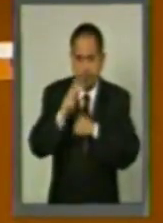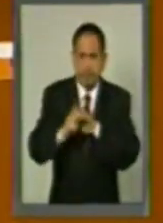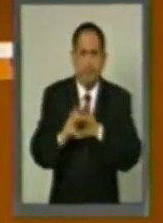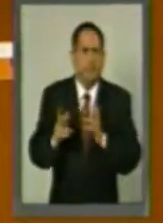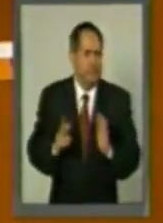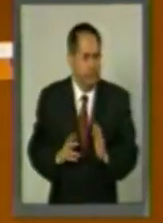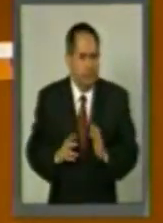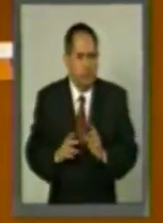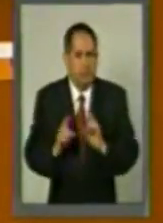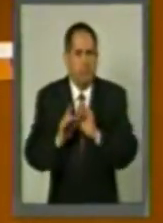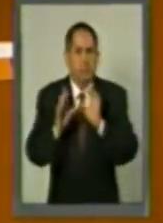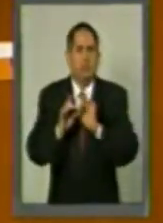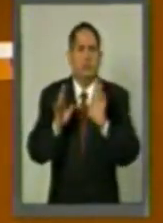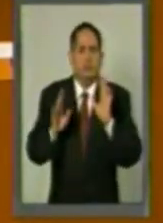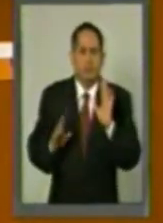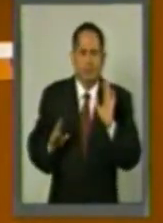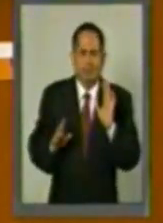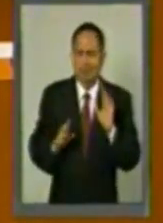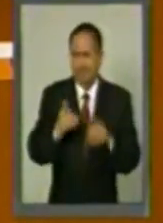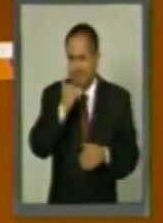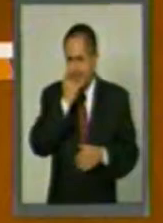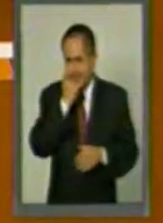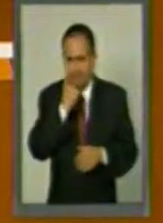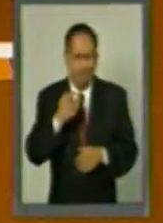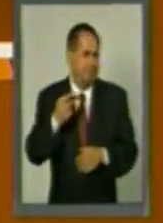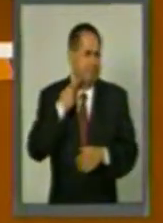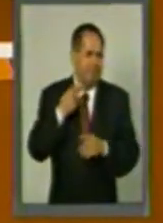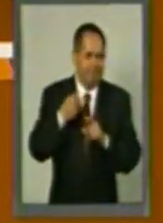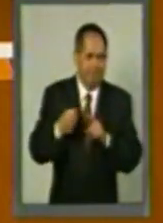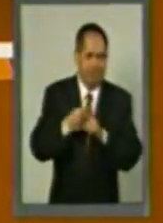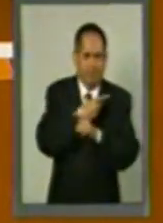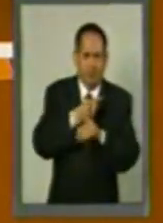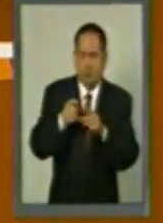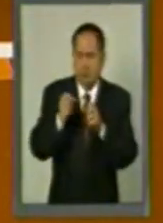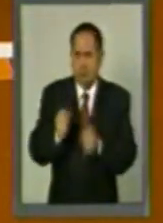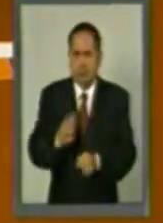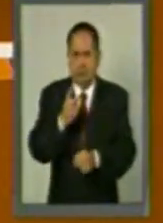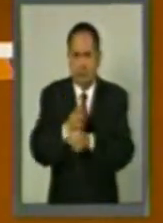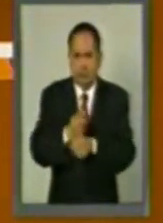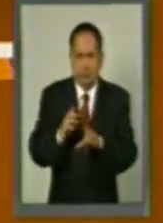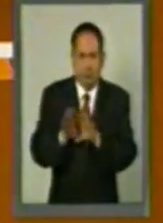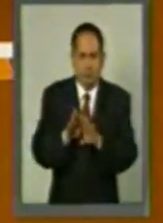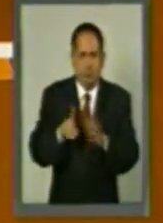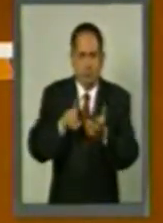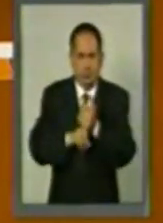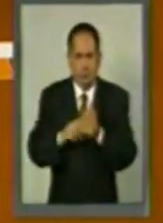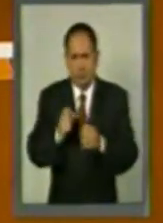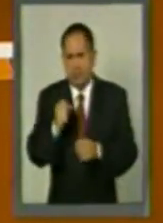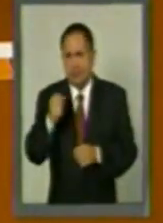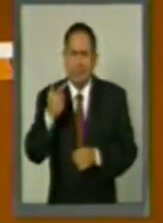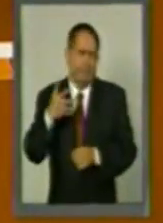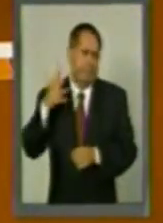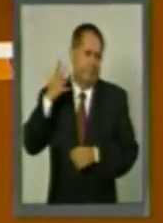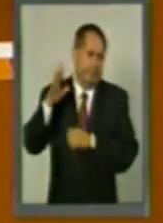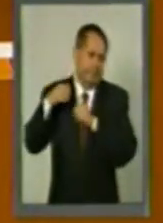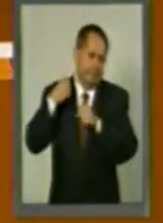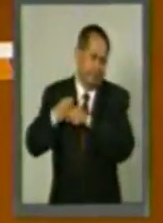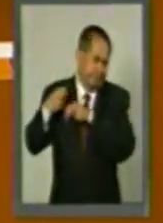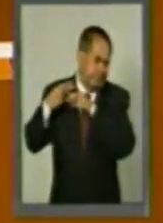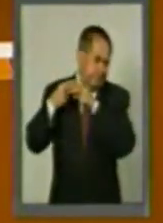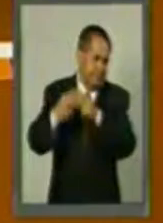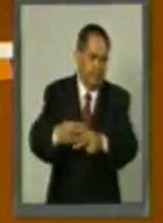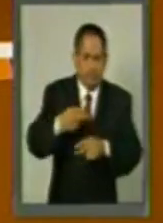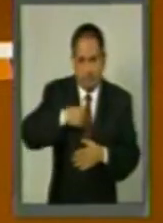a causa de una inadecuada política de seguridad de más de una década, se